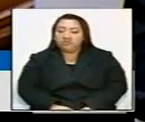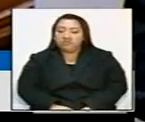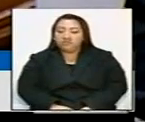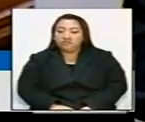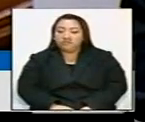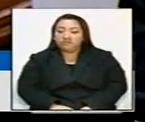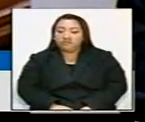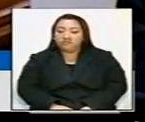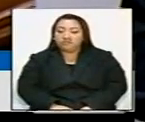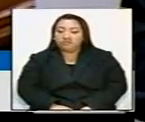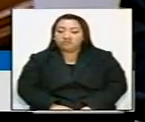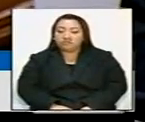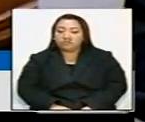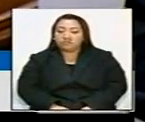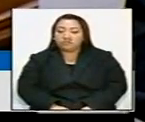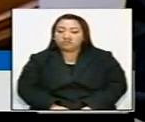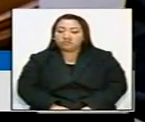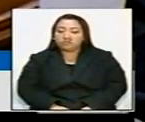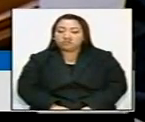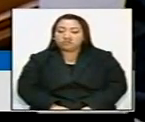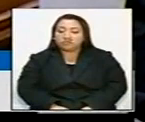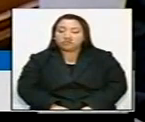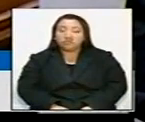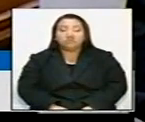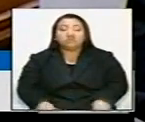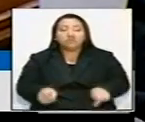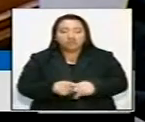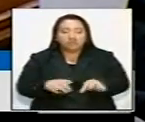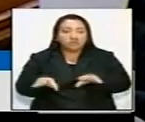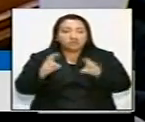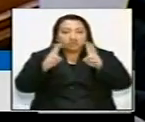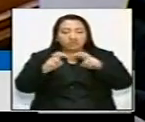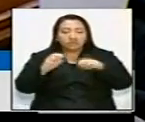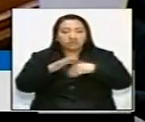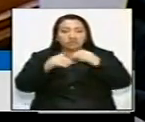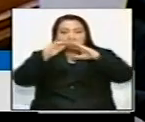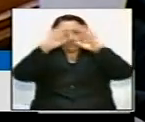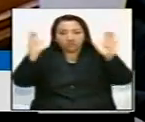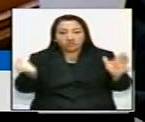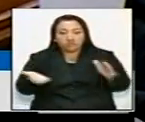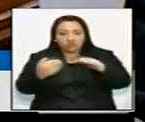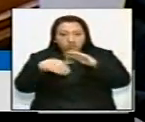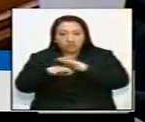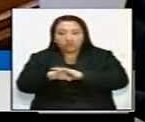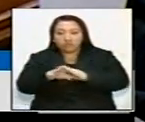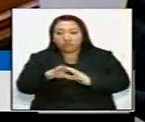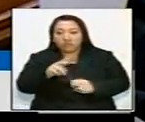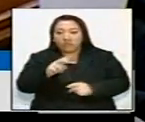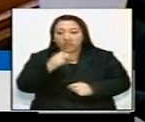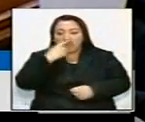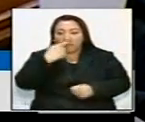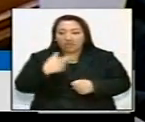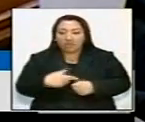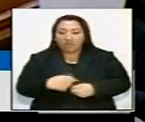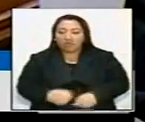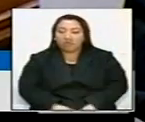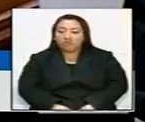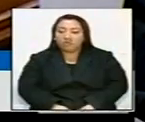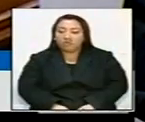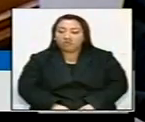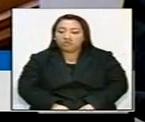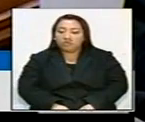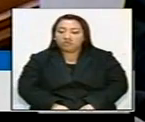también estamos revisando ductos, obviamente en todo lo que son las líneas de petróleo y